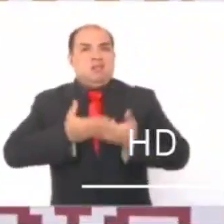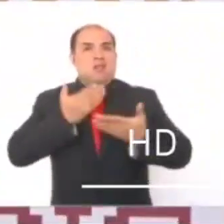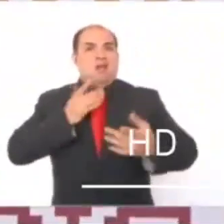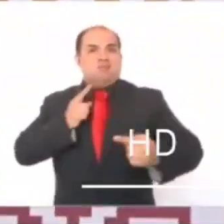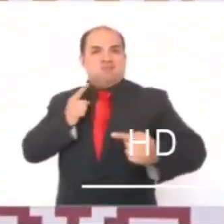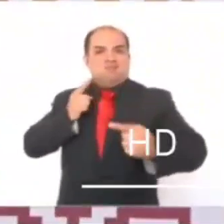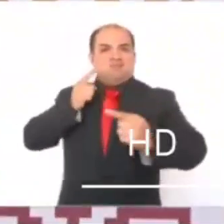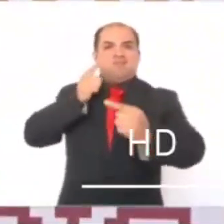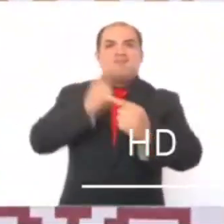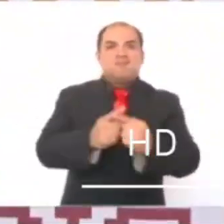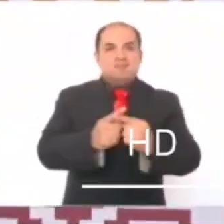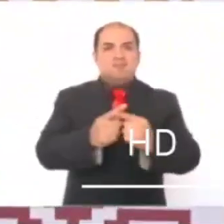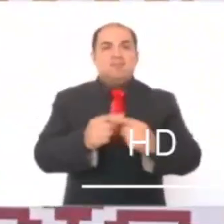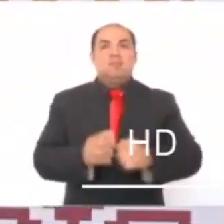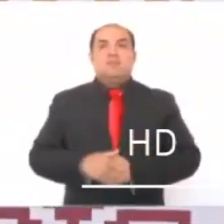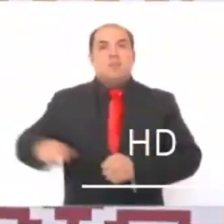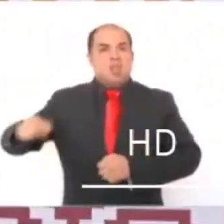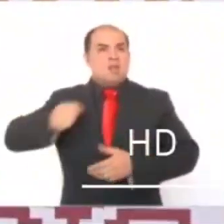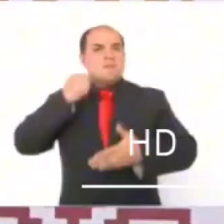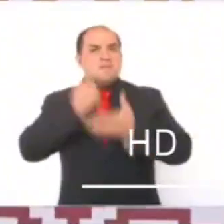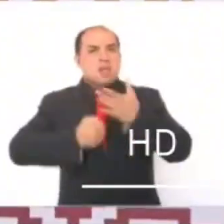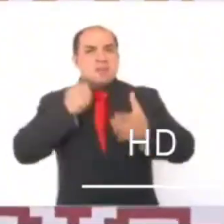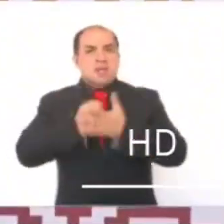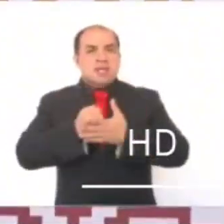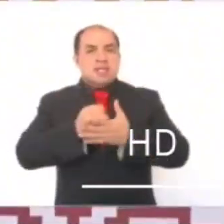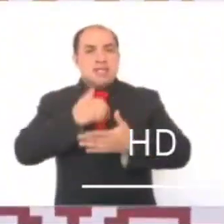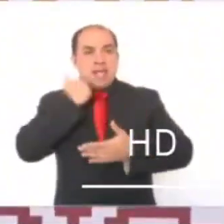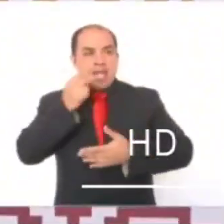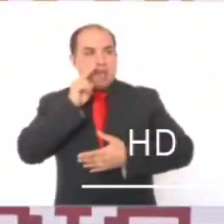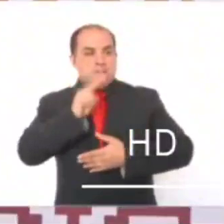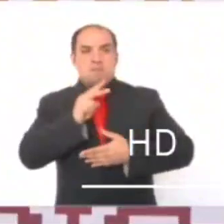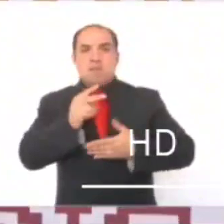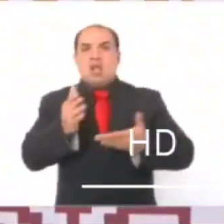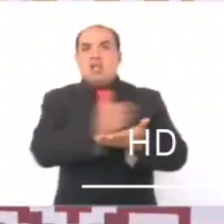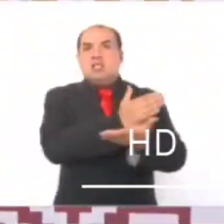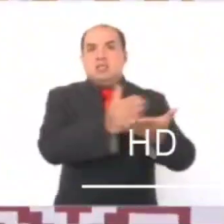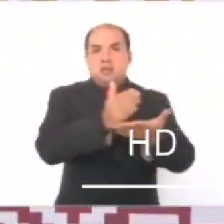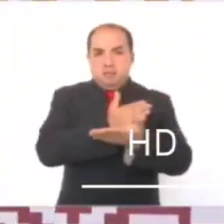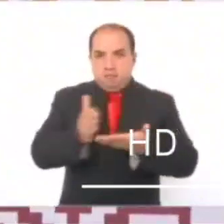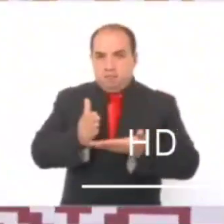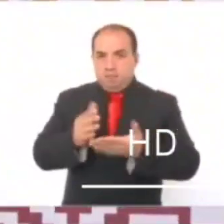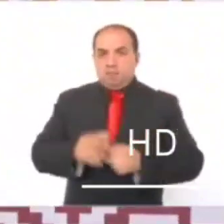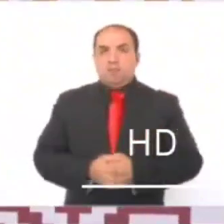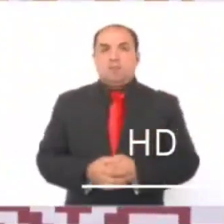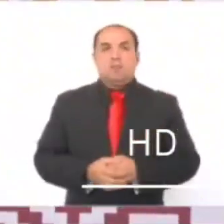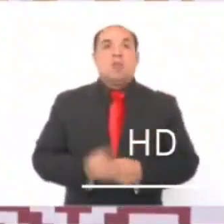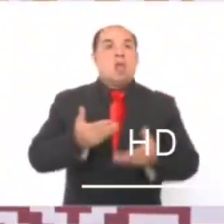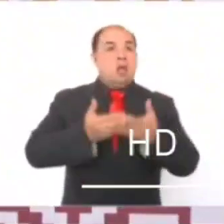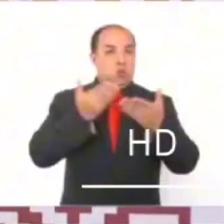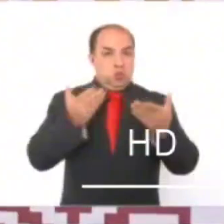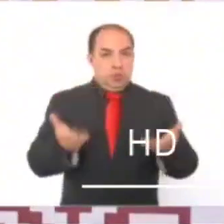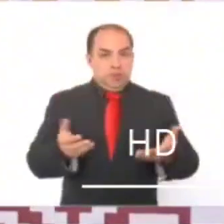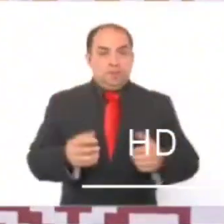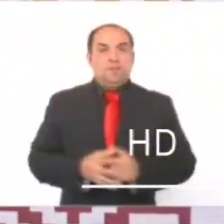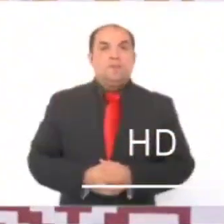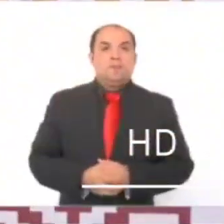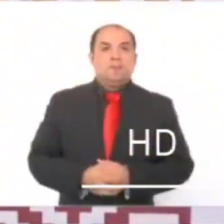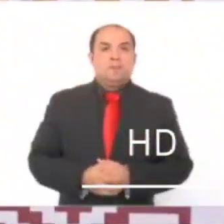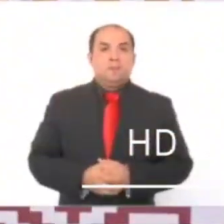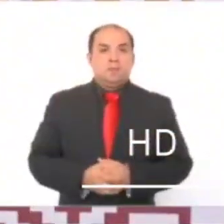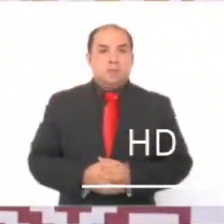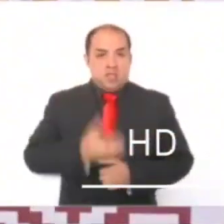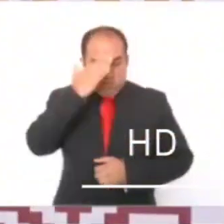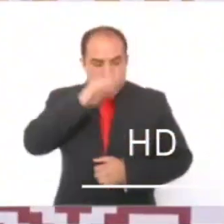del día de hoy insisten en querernos ver divididas. Hoy en día sabemos que